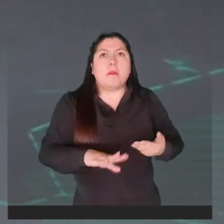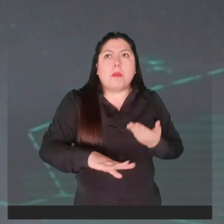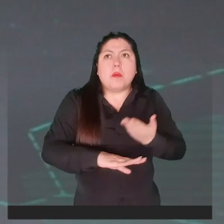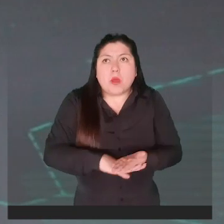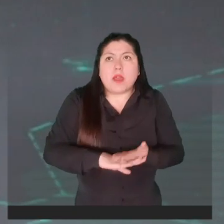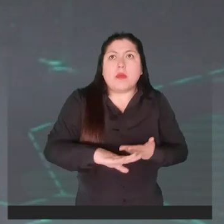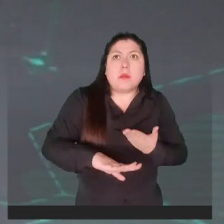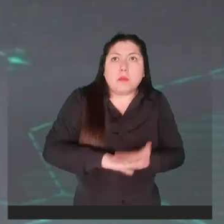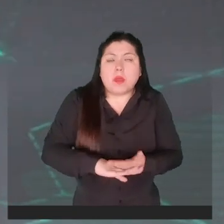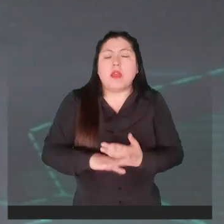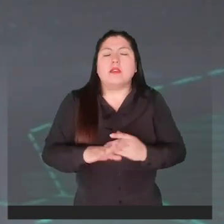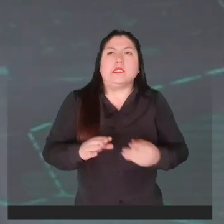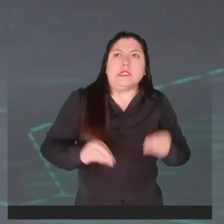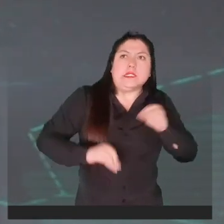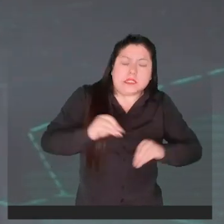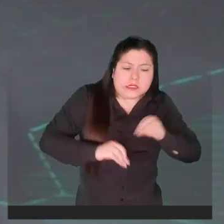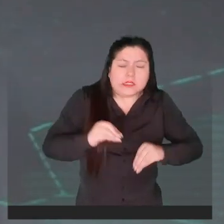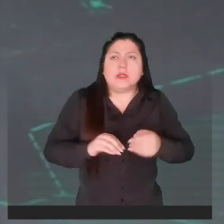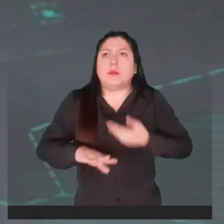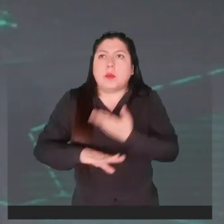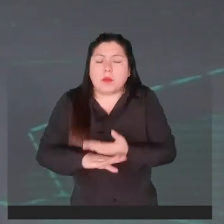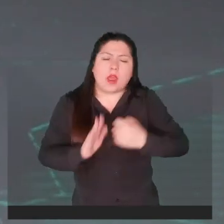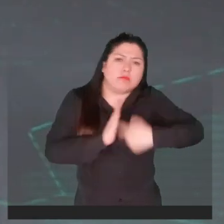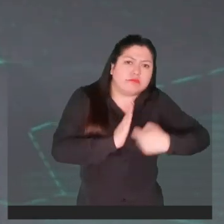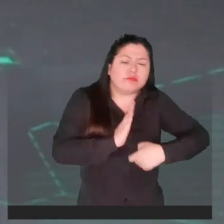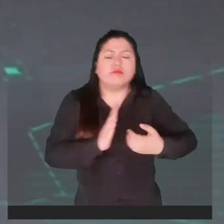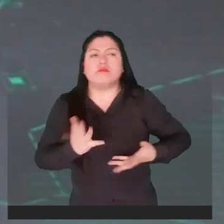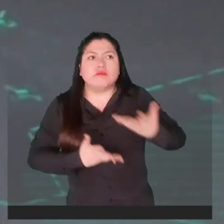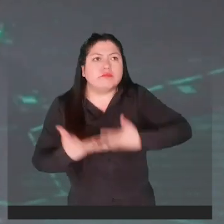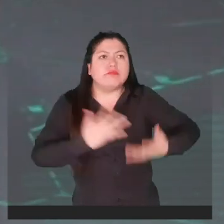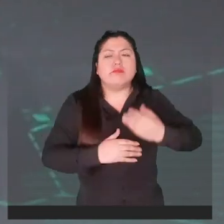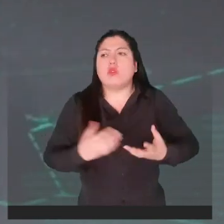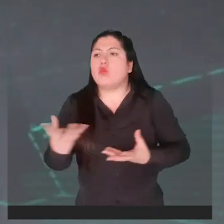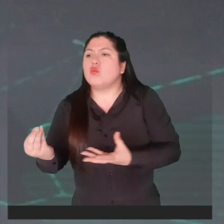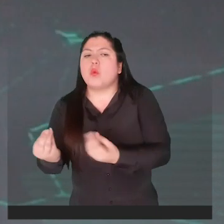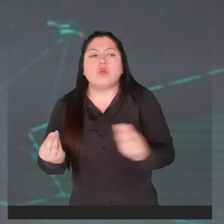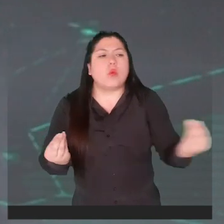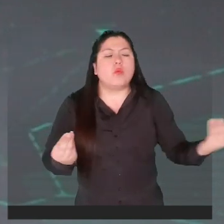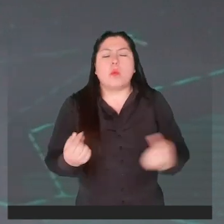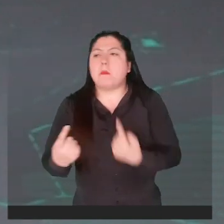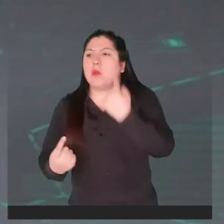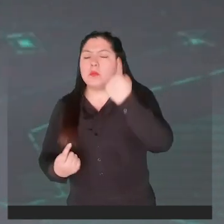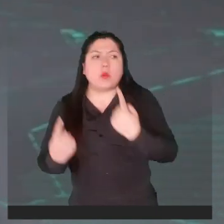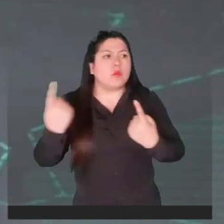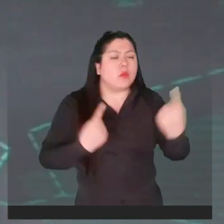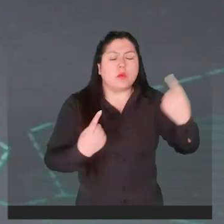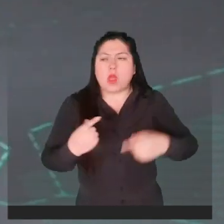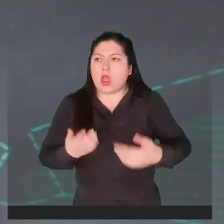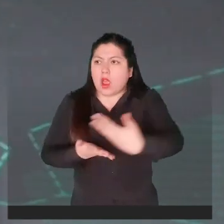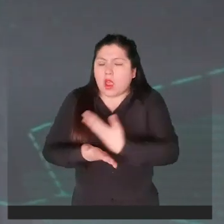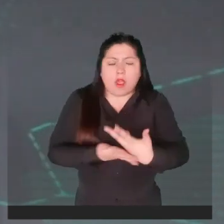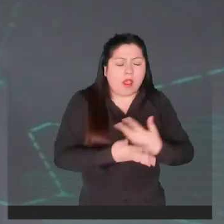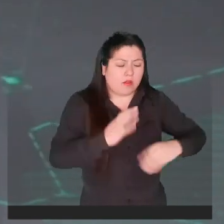presentó ese día, fueron entregados a los representantes legales de los partidos políticos para que hicieran los comentarios. Y